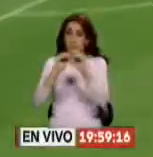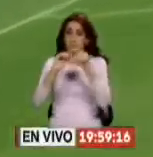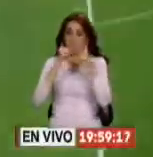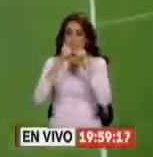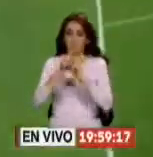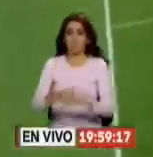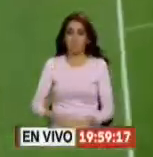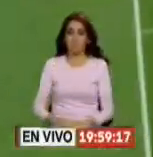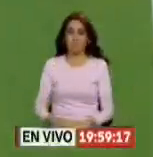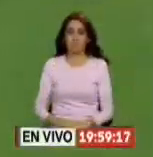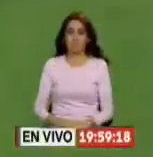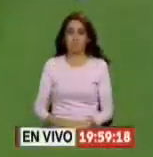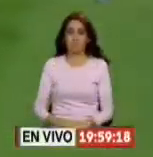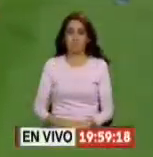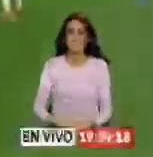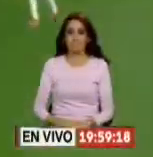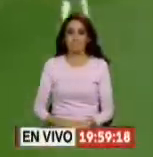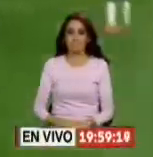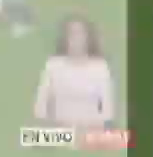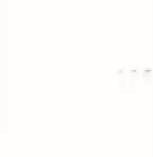triplete.